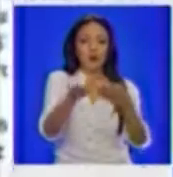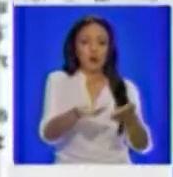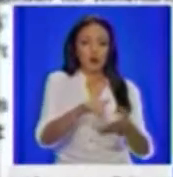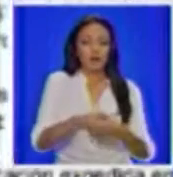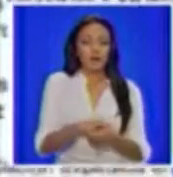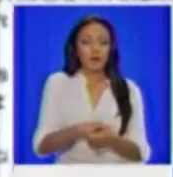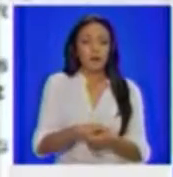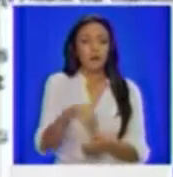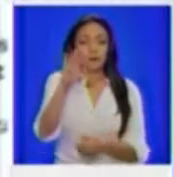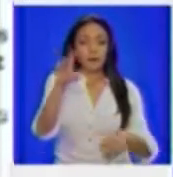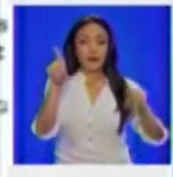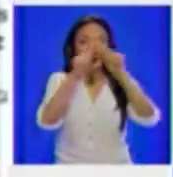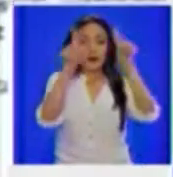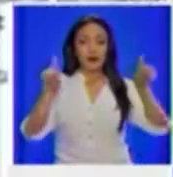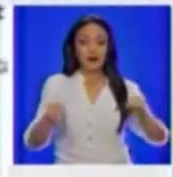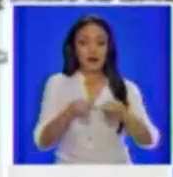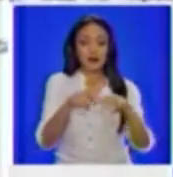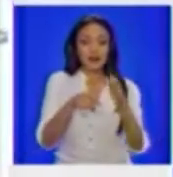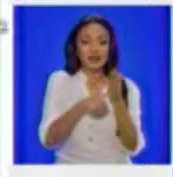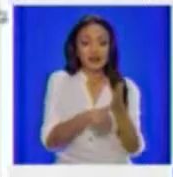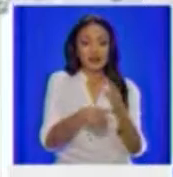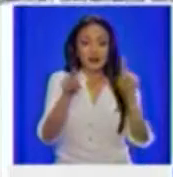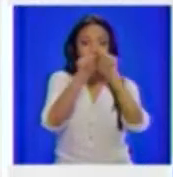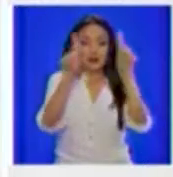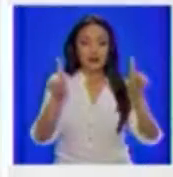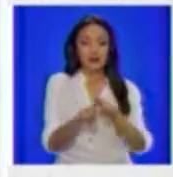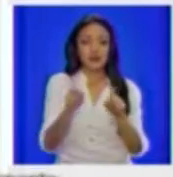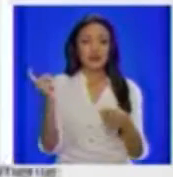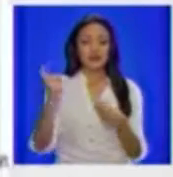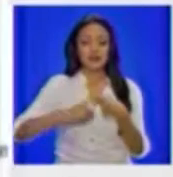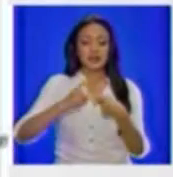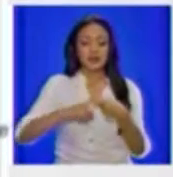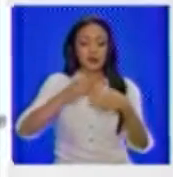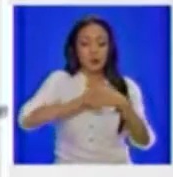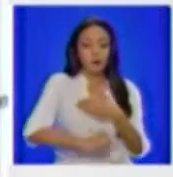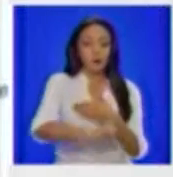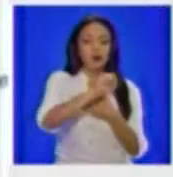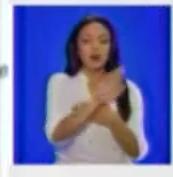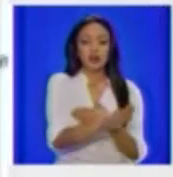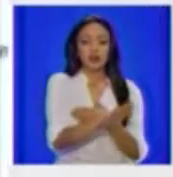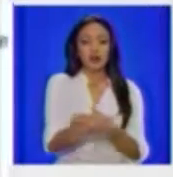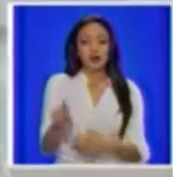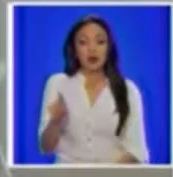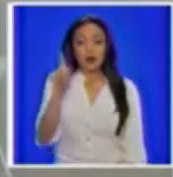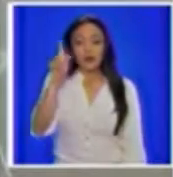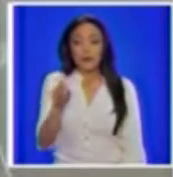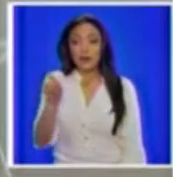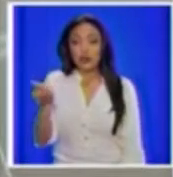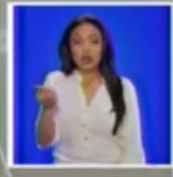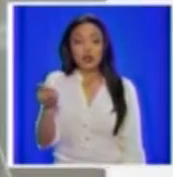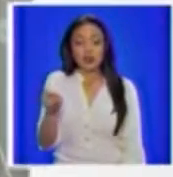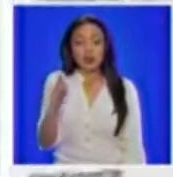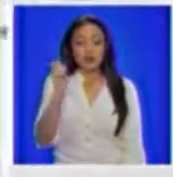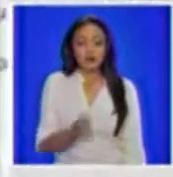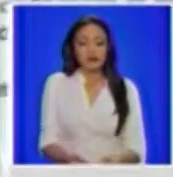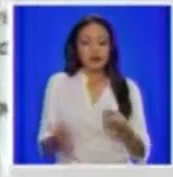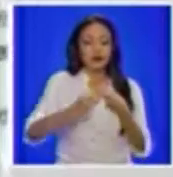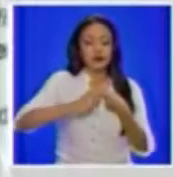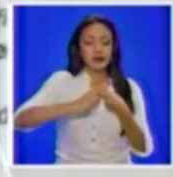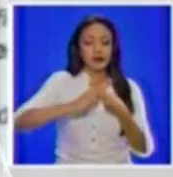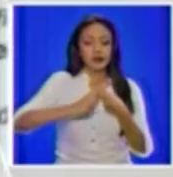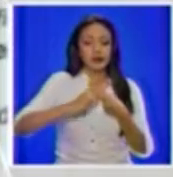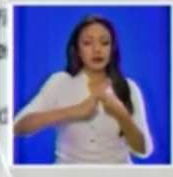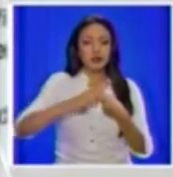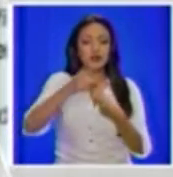En la registraduría civil aparece este certificado de inscripción de su nacimiento en el que Luis Alfredo Pay Jiménez se habría inscrito en